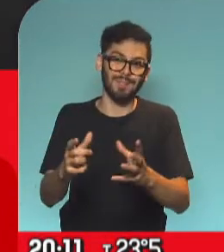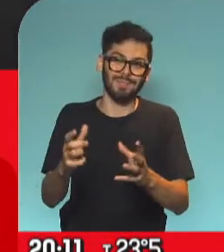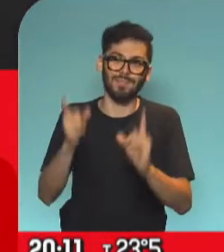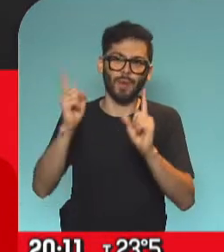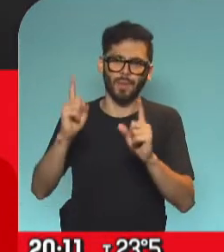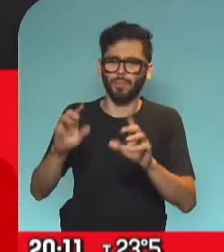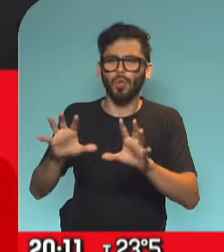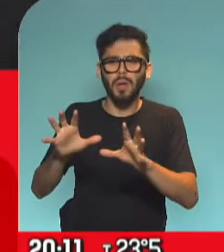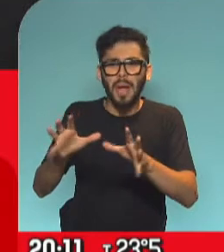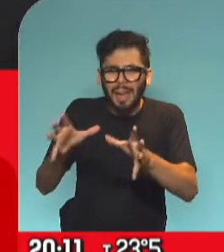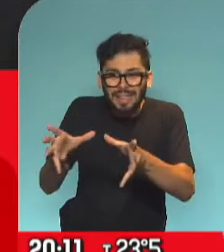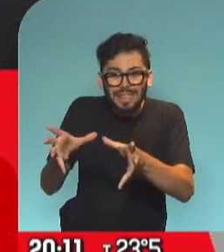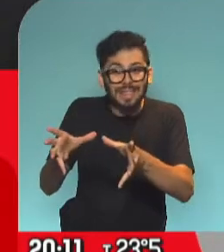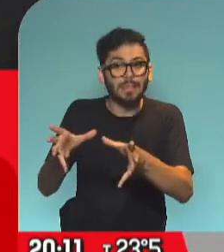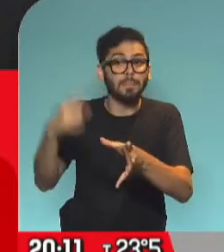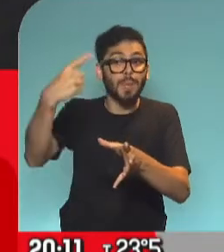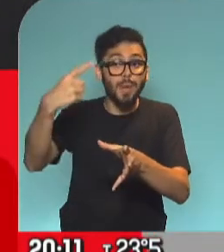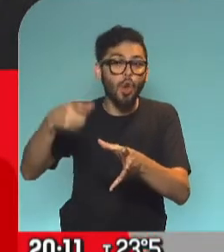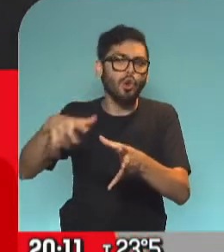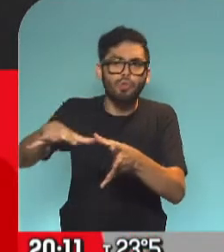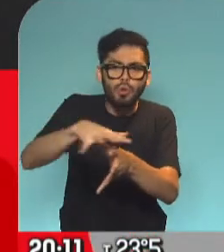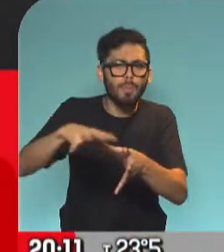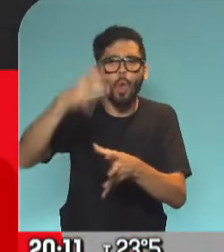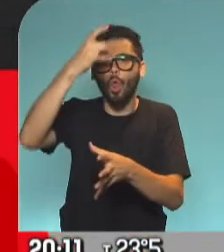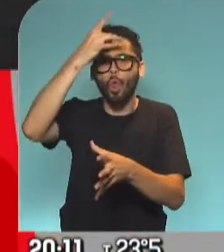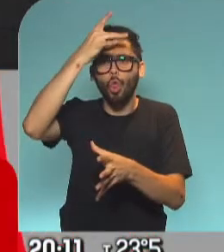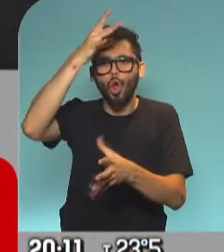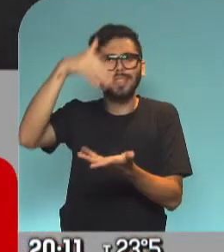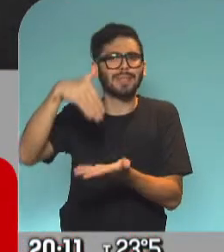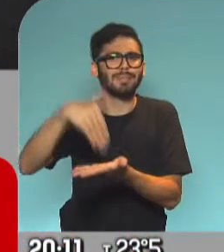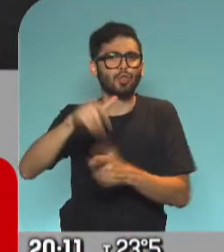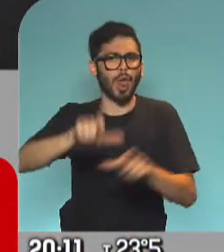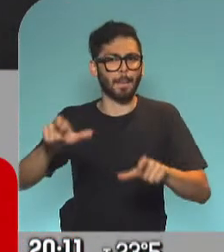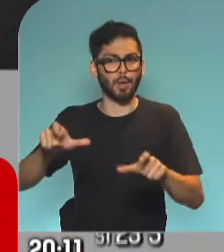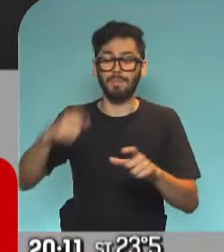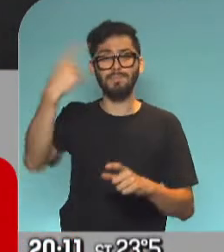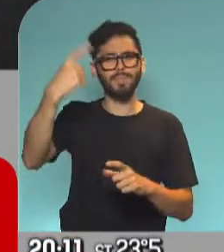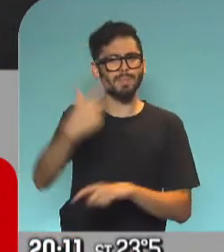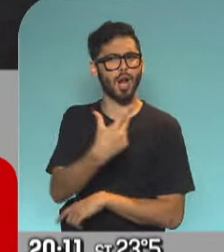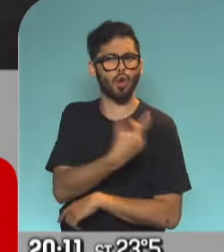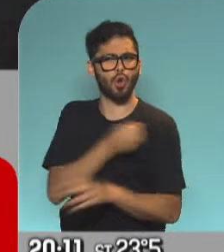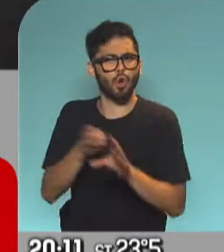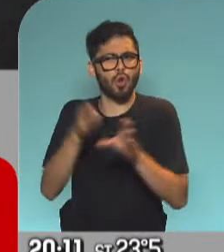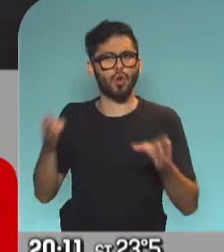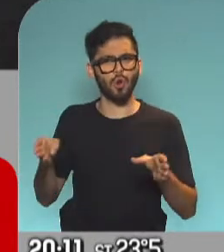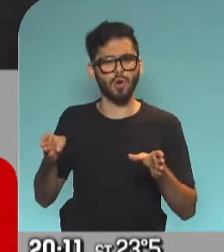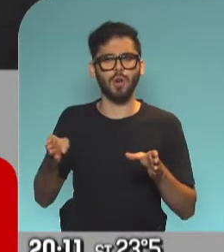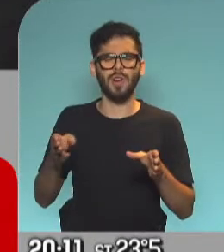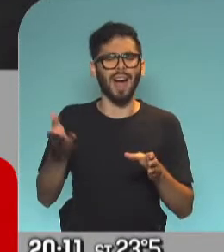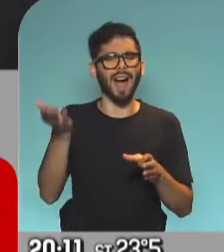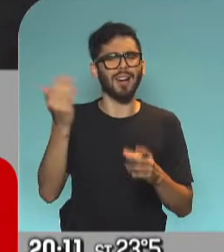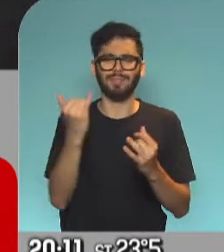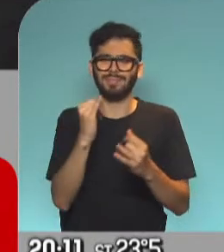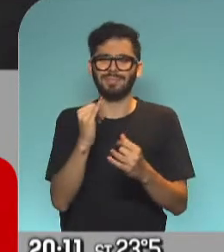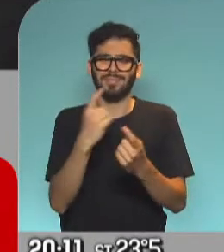menos 12 millones de personas que vamos a vacunar en la primera etapa. Les comentaba recién fuera de cámara que